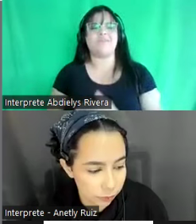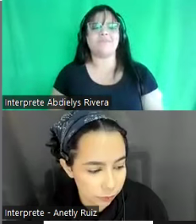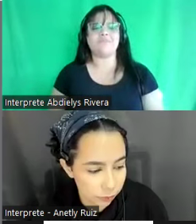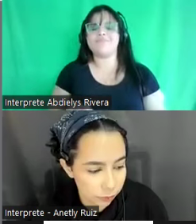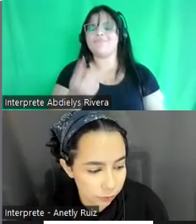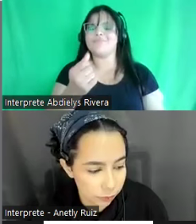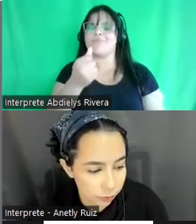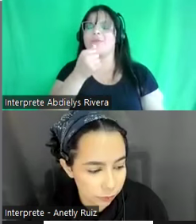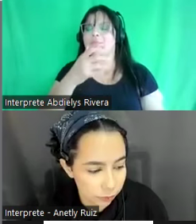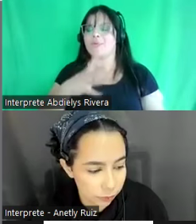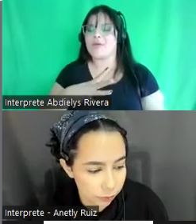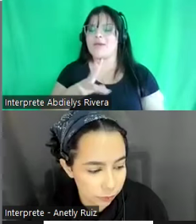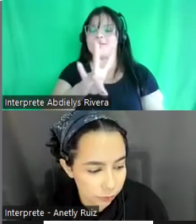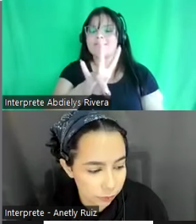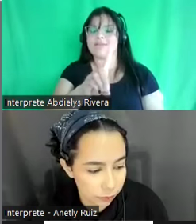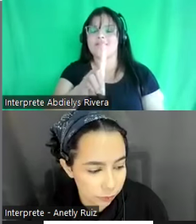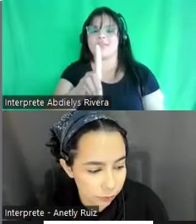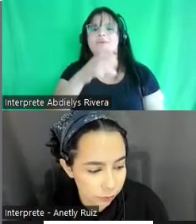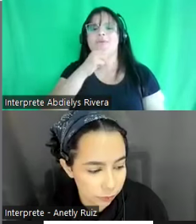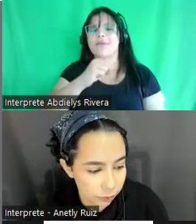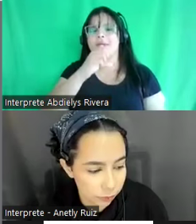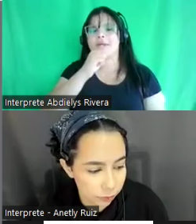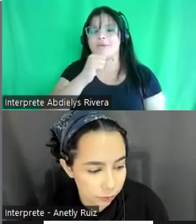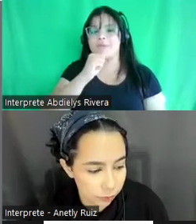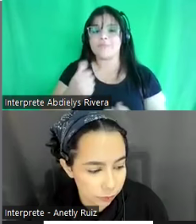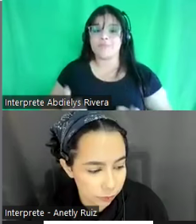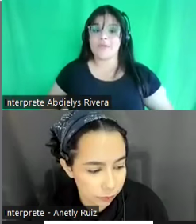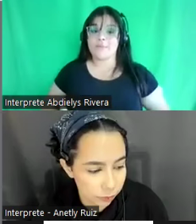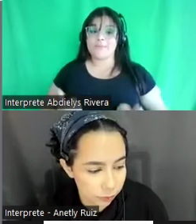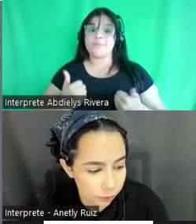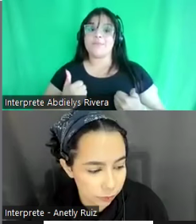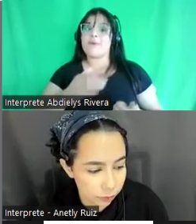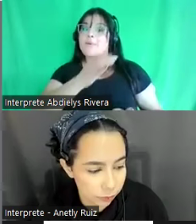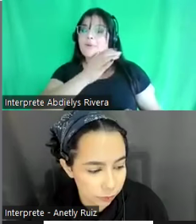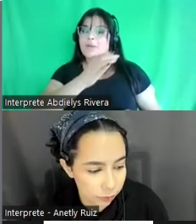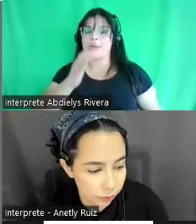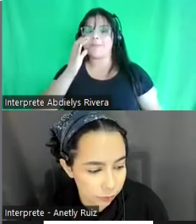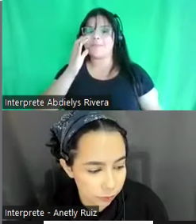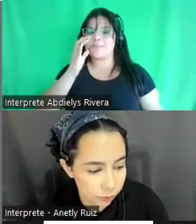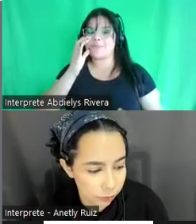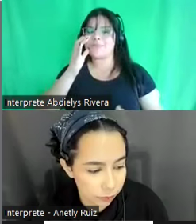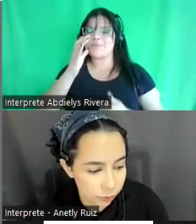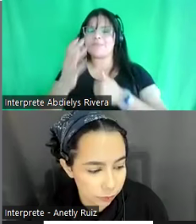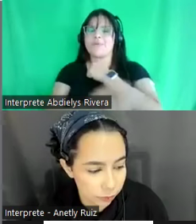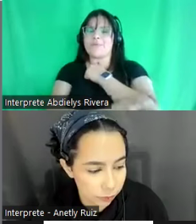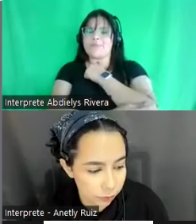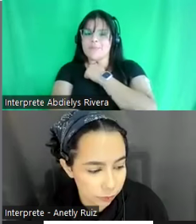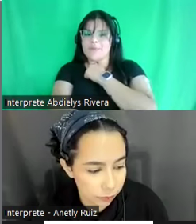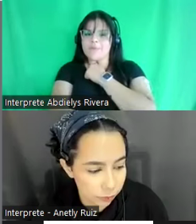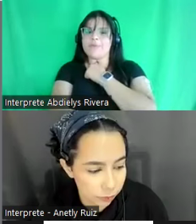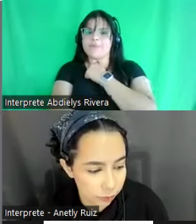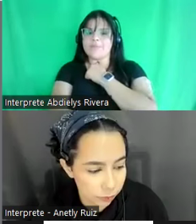de 71 años, residente de un campo en el oeste, de clase baja. Padece solo